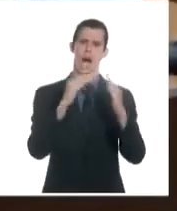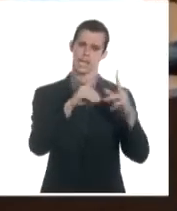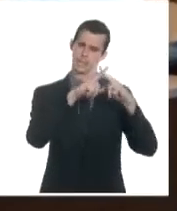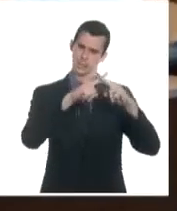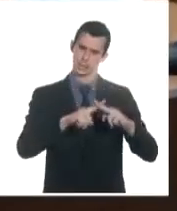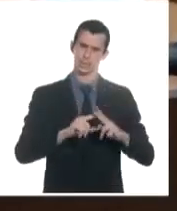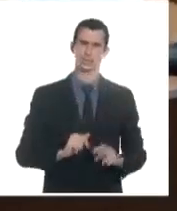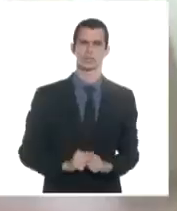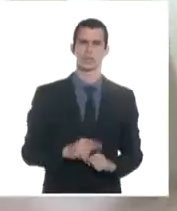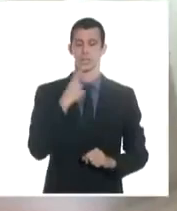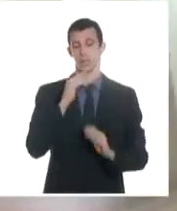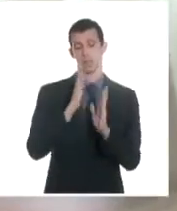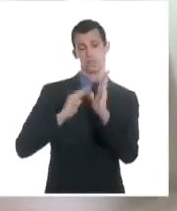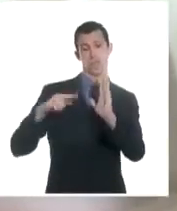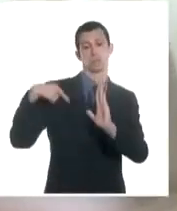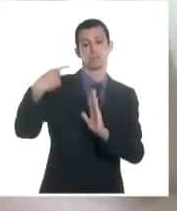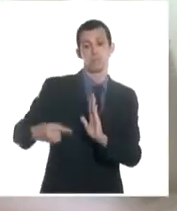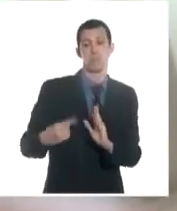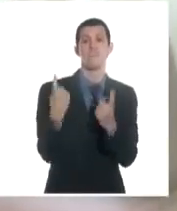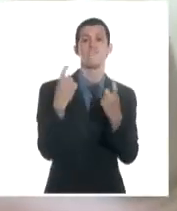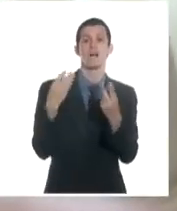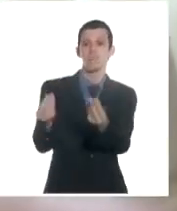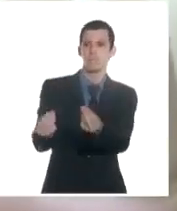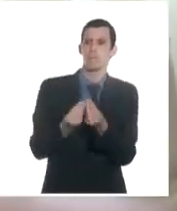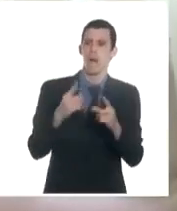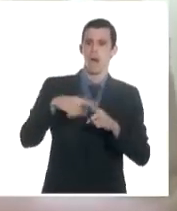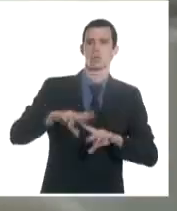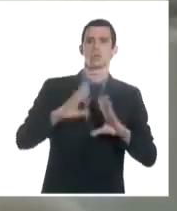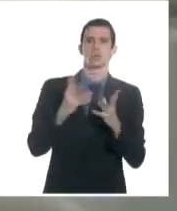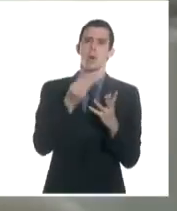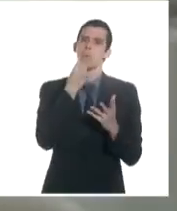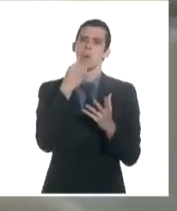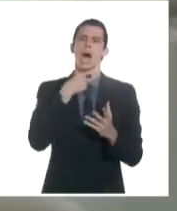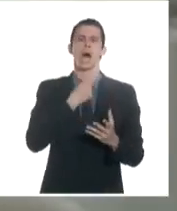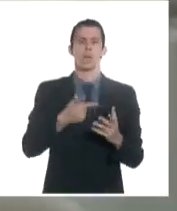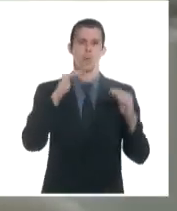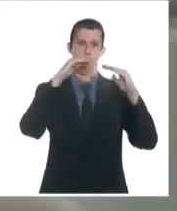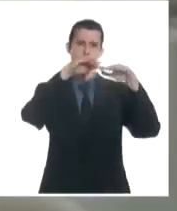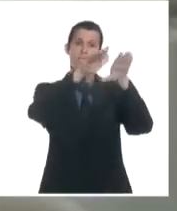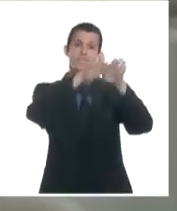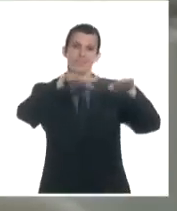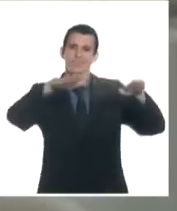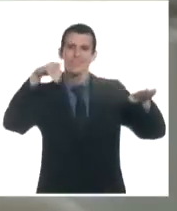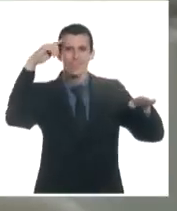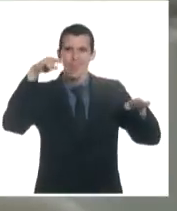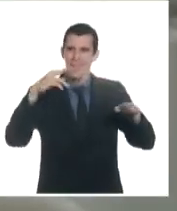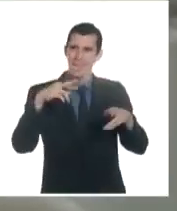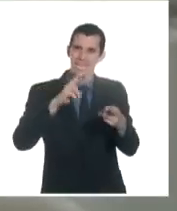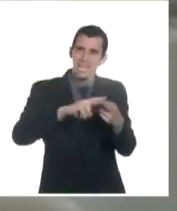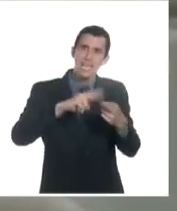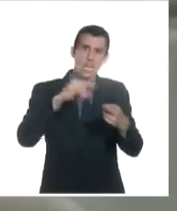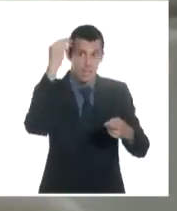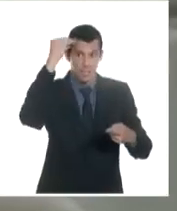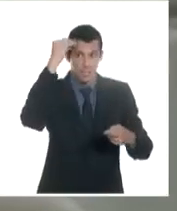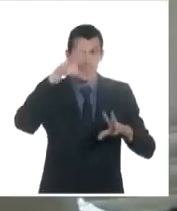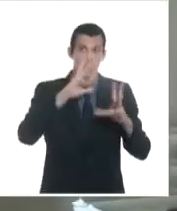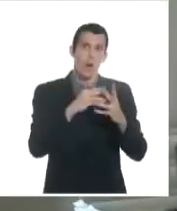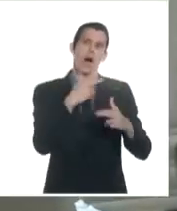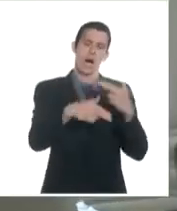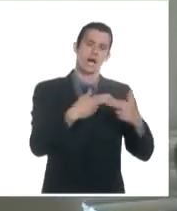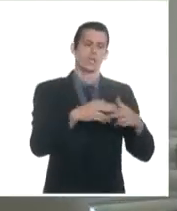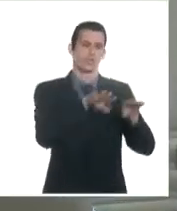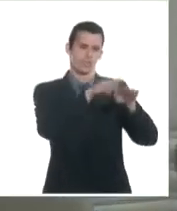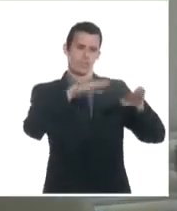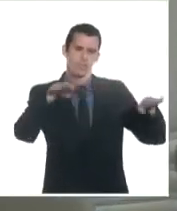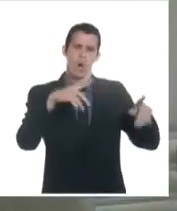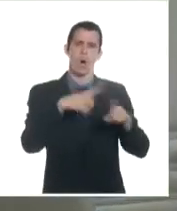prima necesaria para la fabricación de las cubiertas. Otra alentadora noticia es el arribo próximamente al país de bombas para el abasto